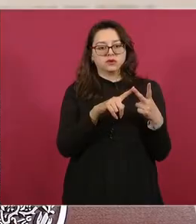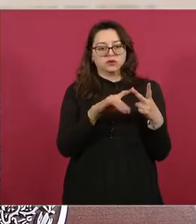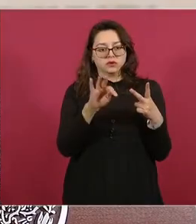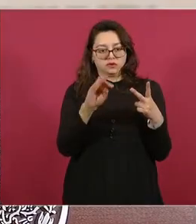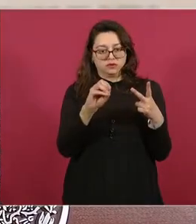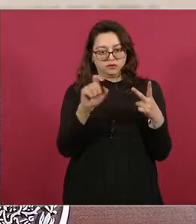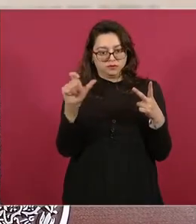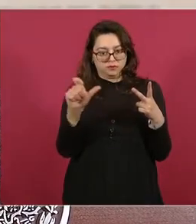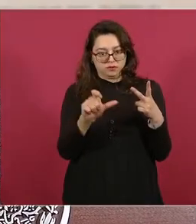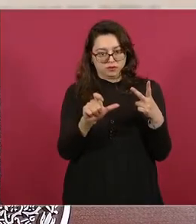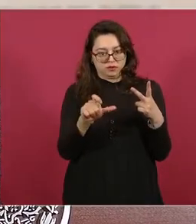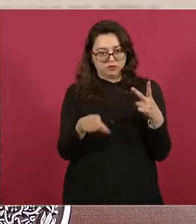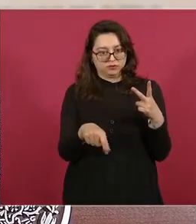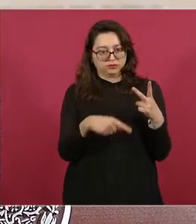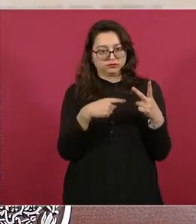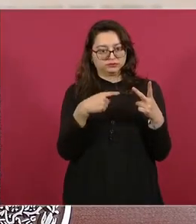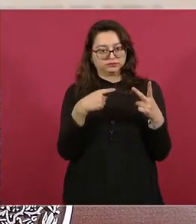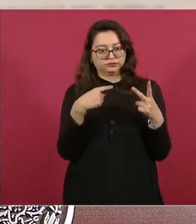Fox,